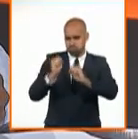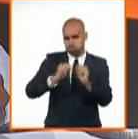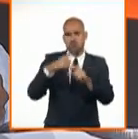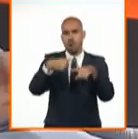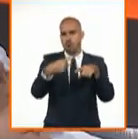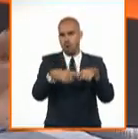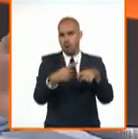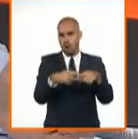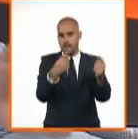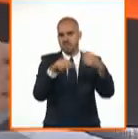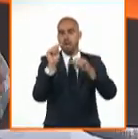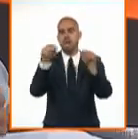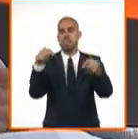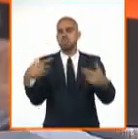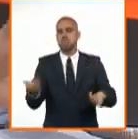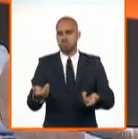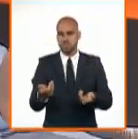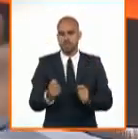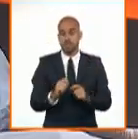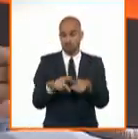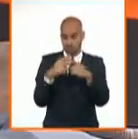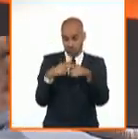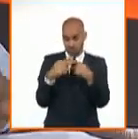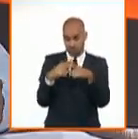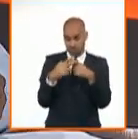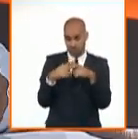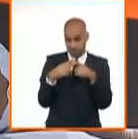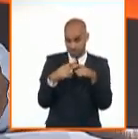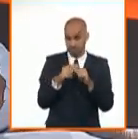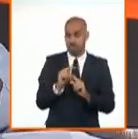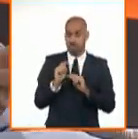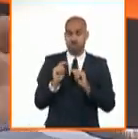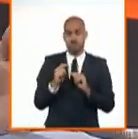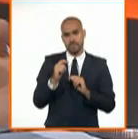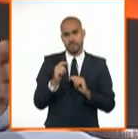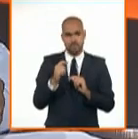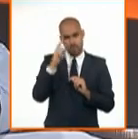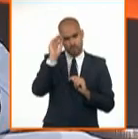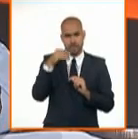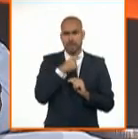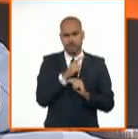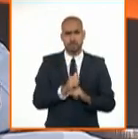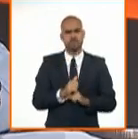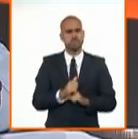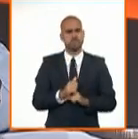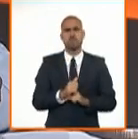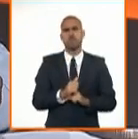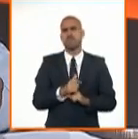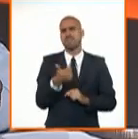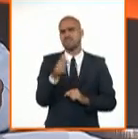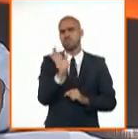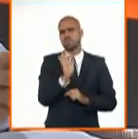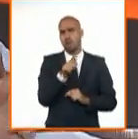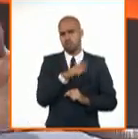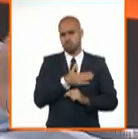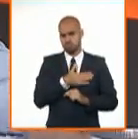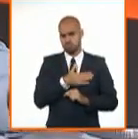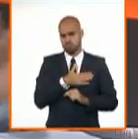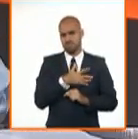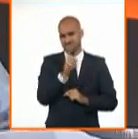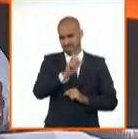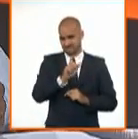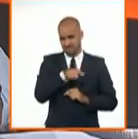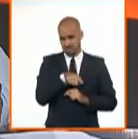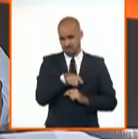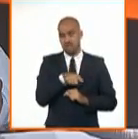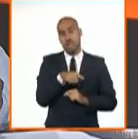desbloquee cualquier mantenimiento en estas condiciones como el caso desde octubre 4 que un bloque de 120 m agua y que está